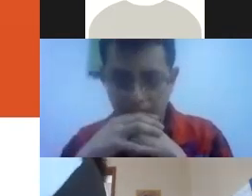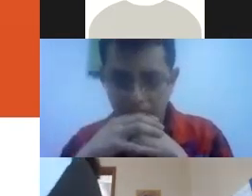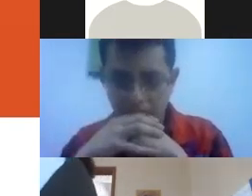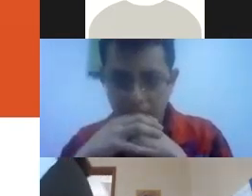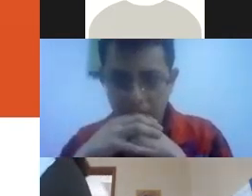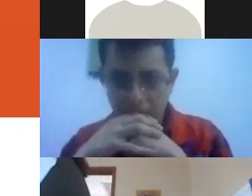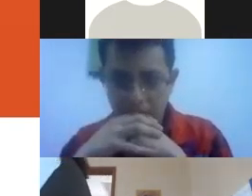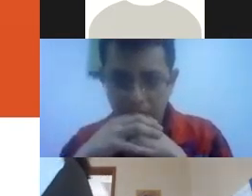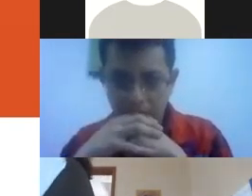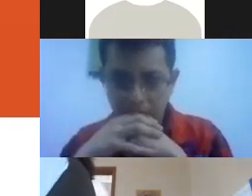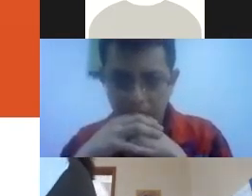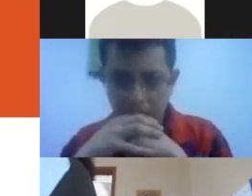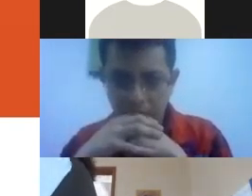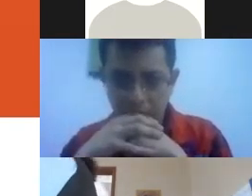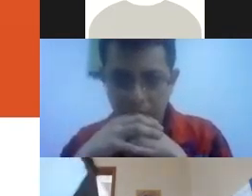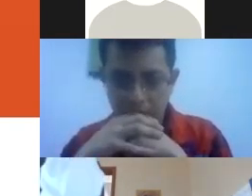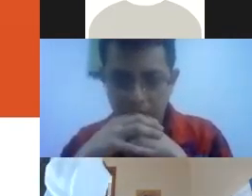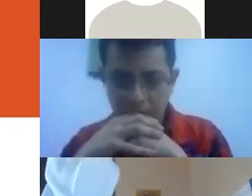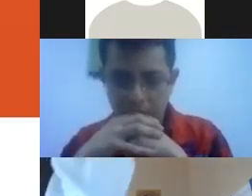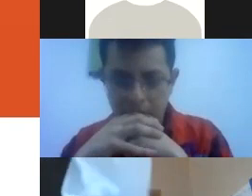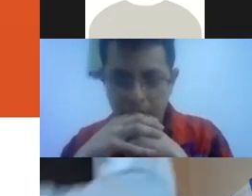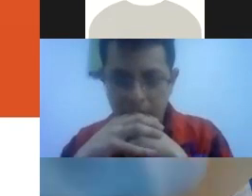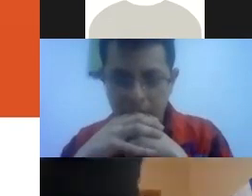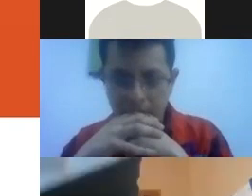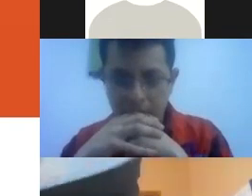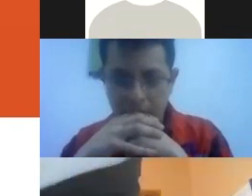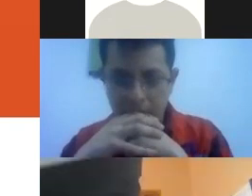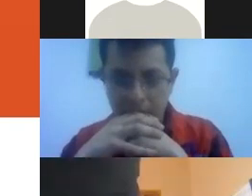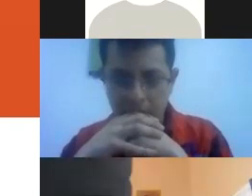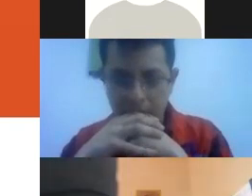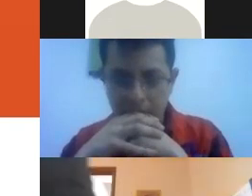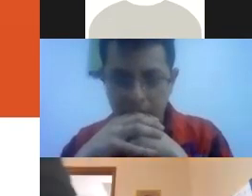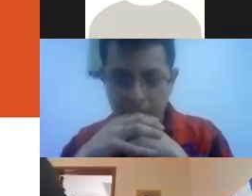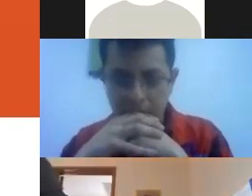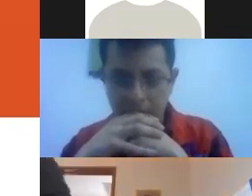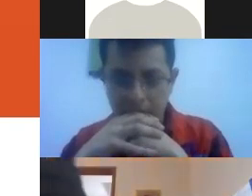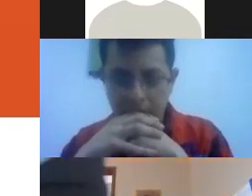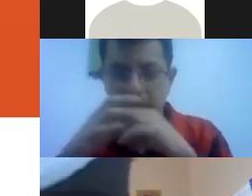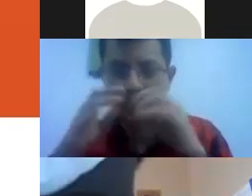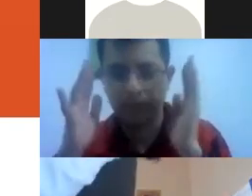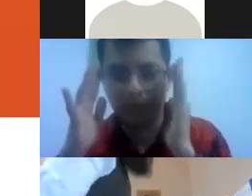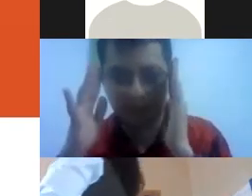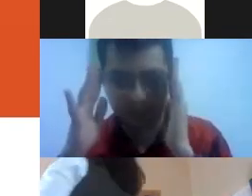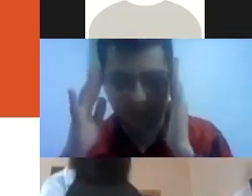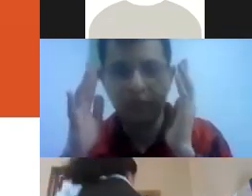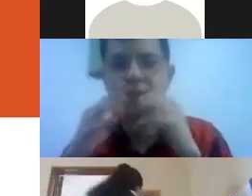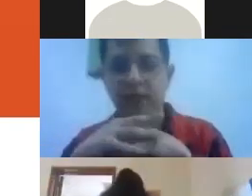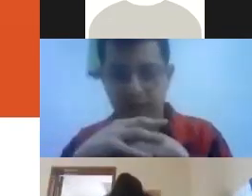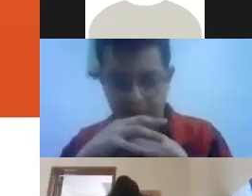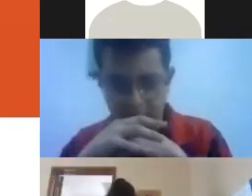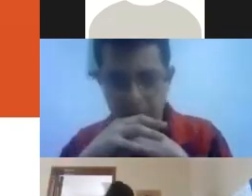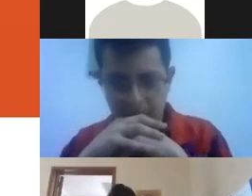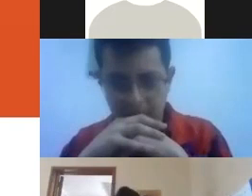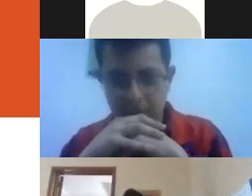en cómo actuar de primera instancia, tendría que ser, bueno, hay herida, hay